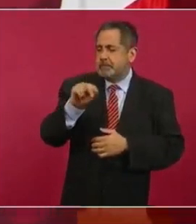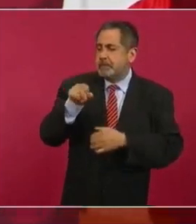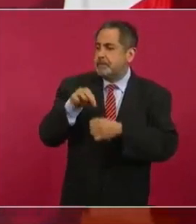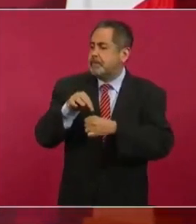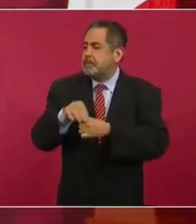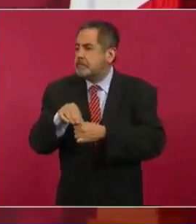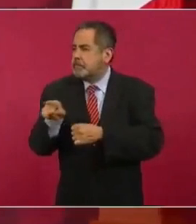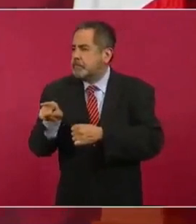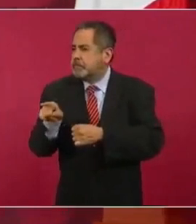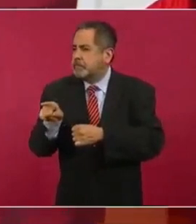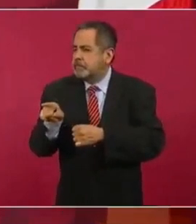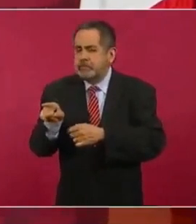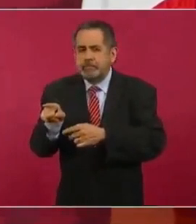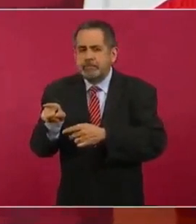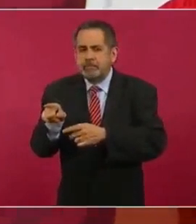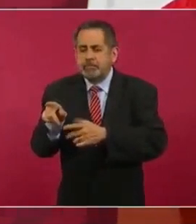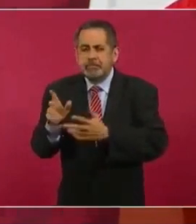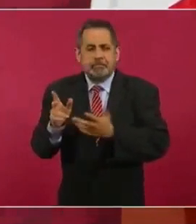decía, si